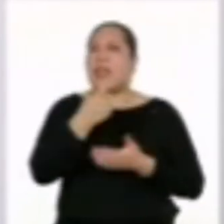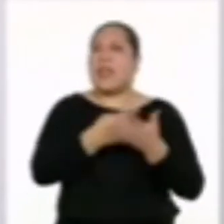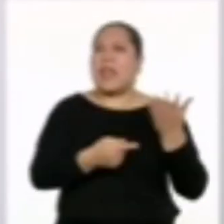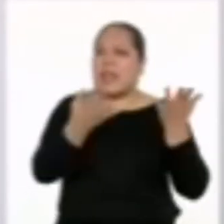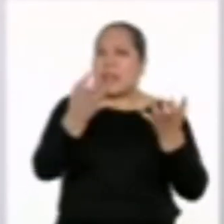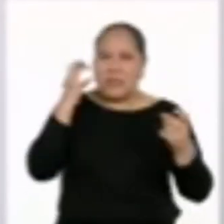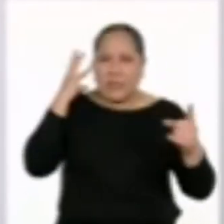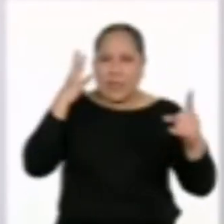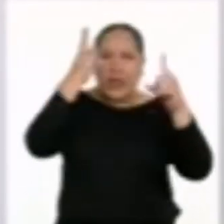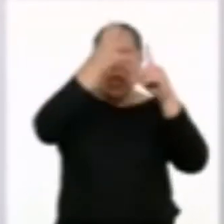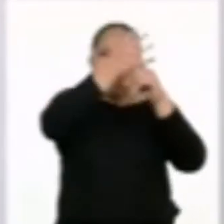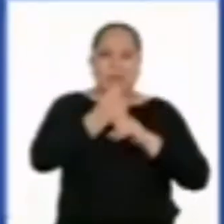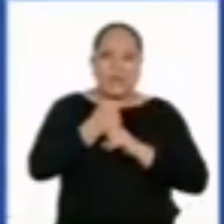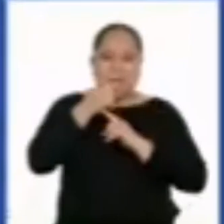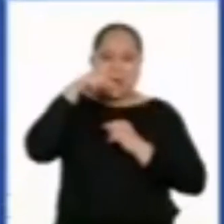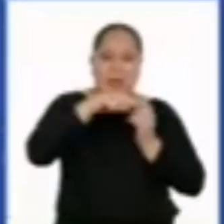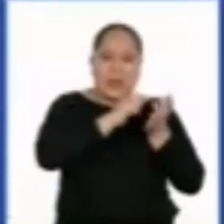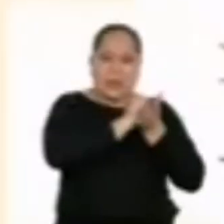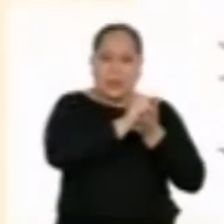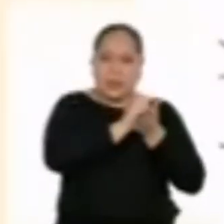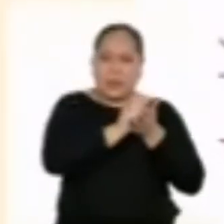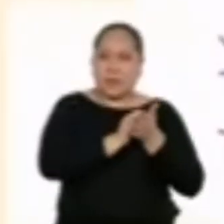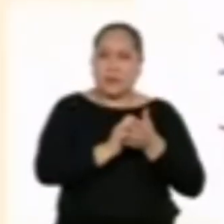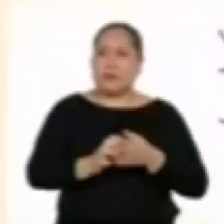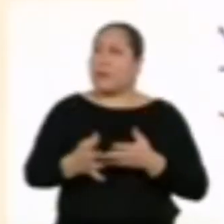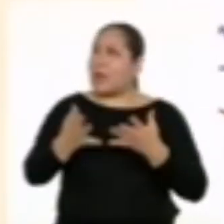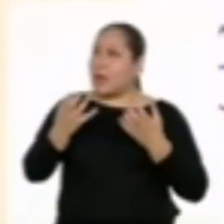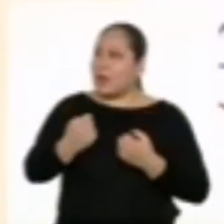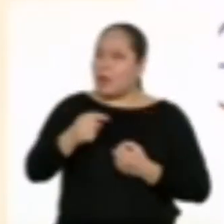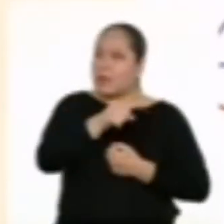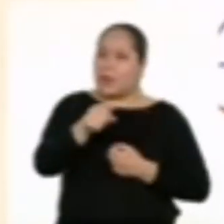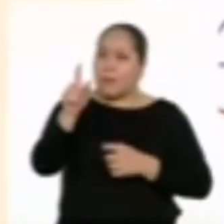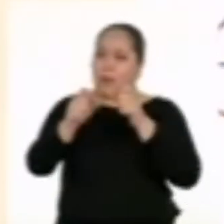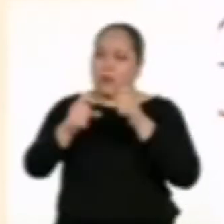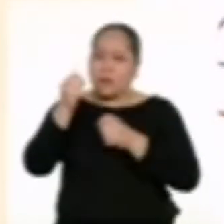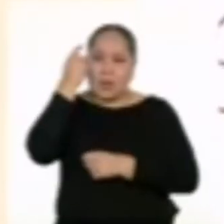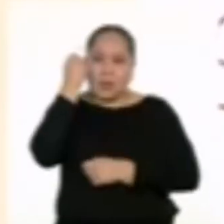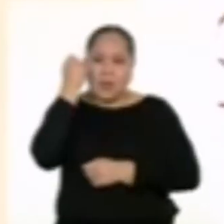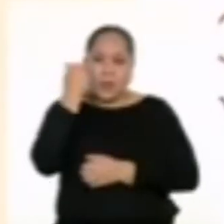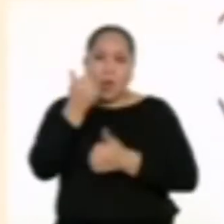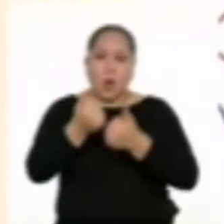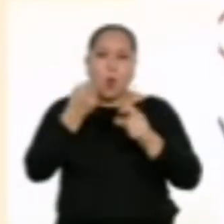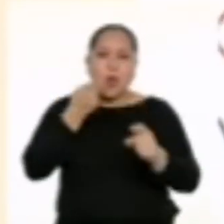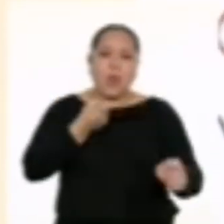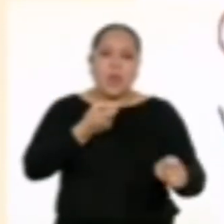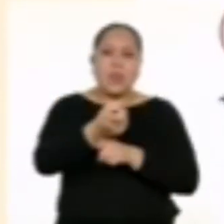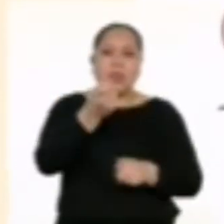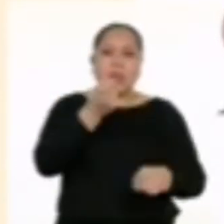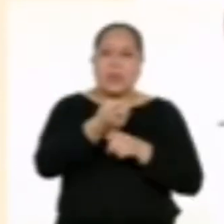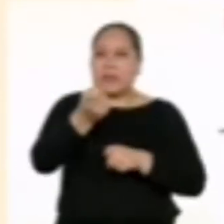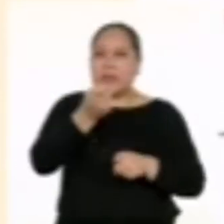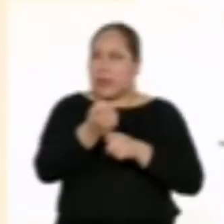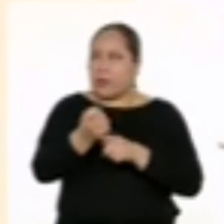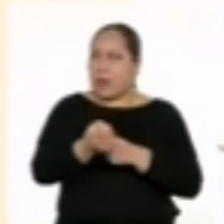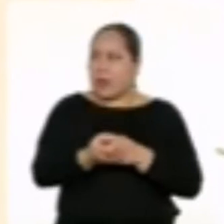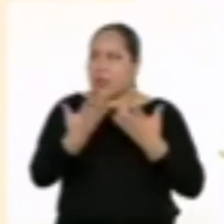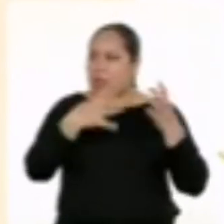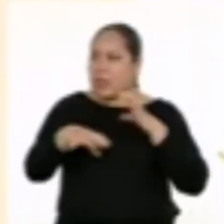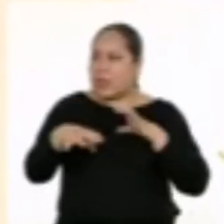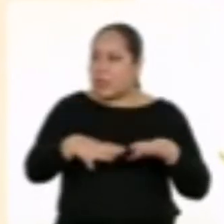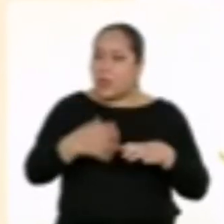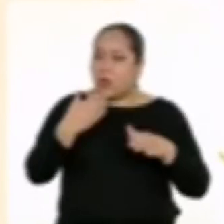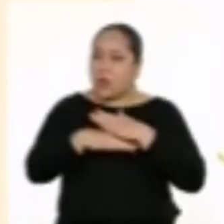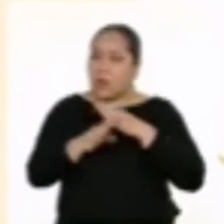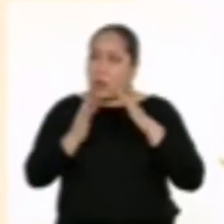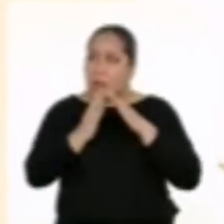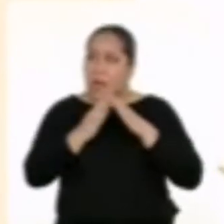queremos lograr a través de nuestro texto? Queremos generar conciencia del impacto que nuestras acciones en el hogar pueden tener en el